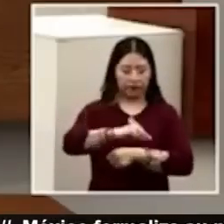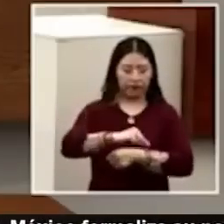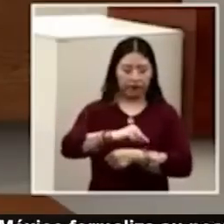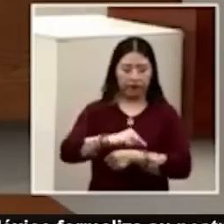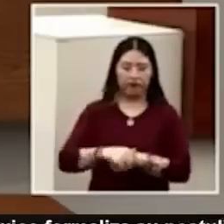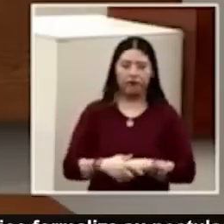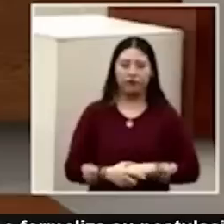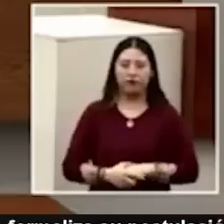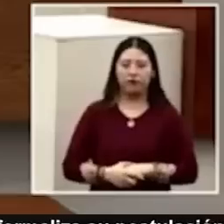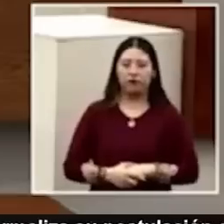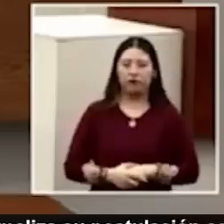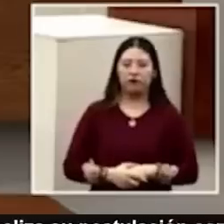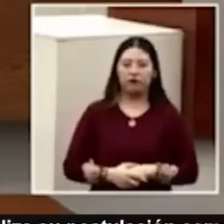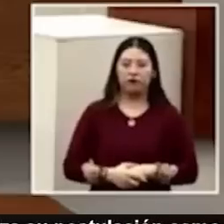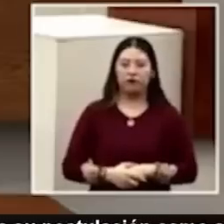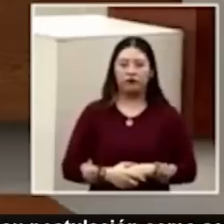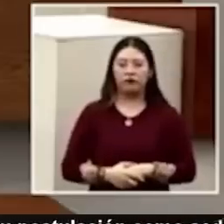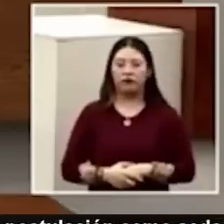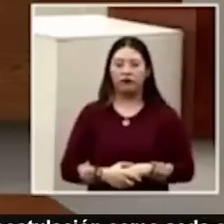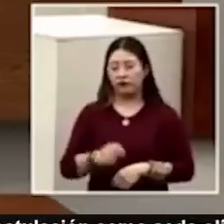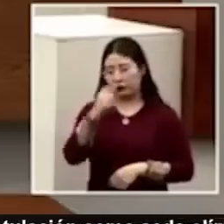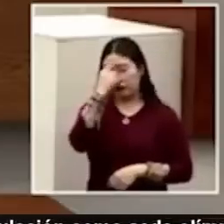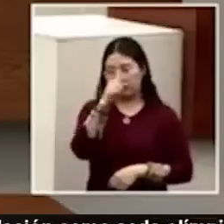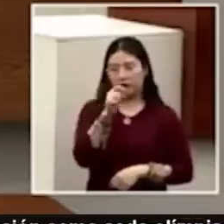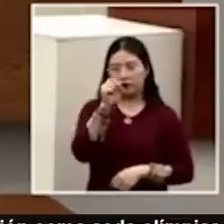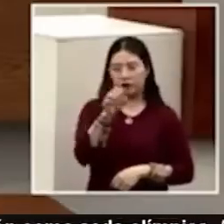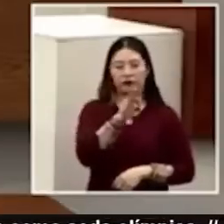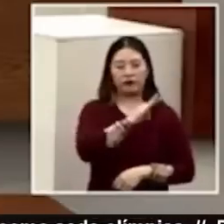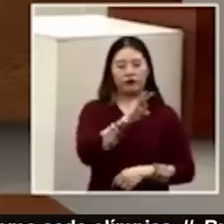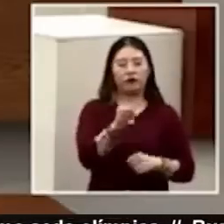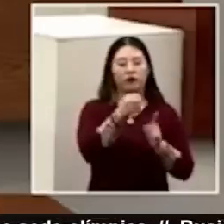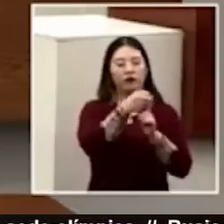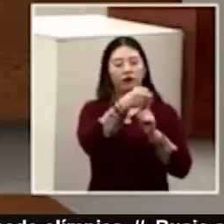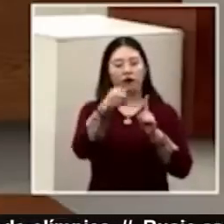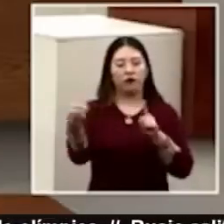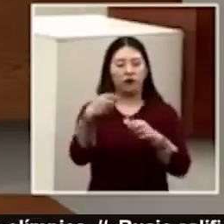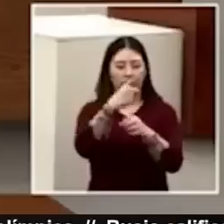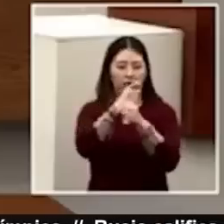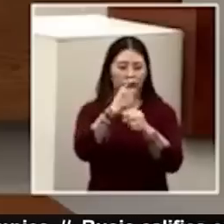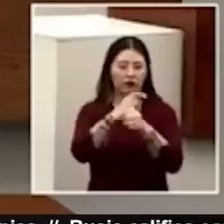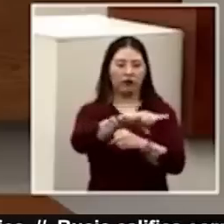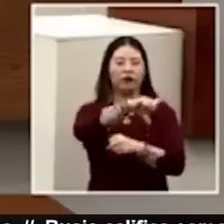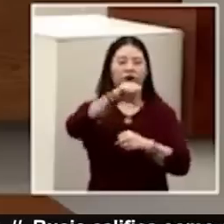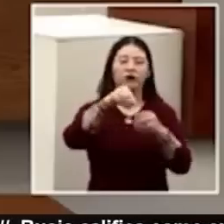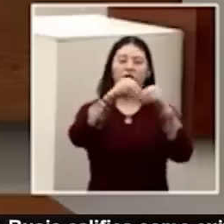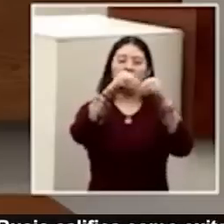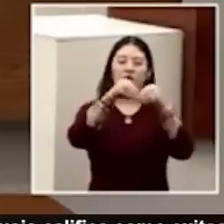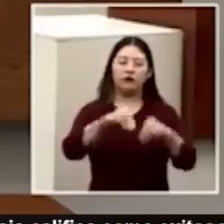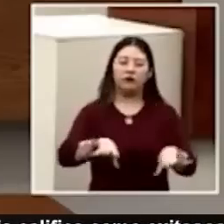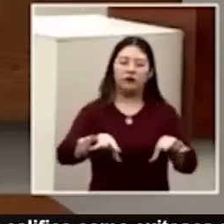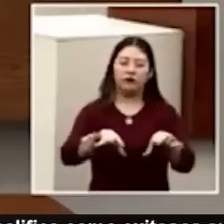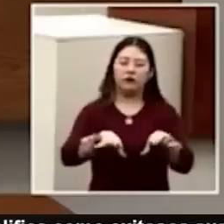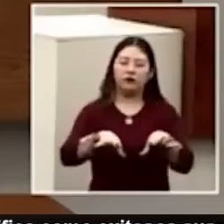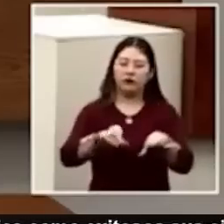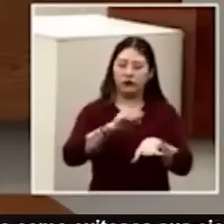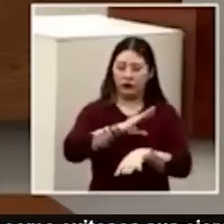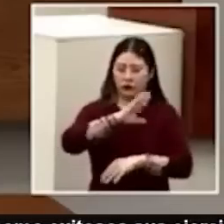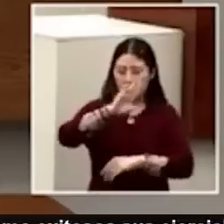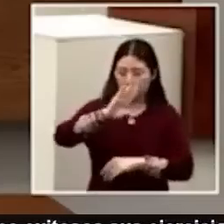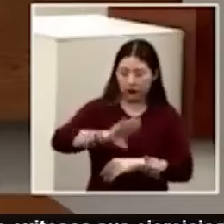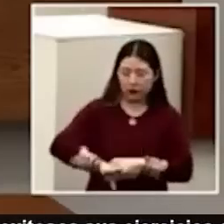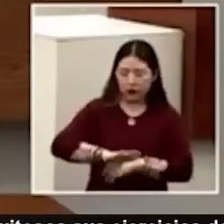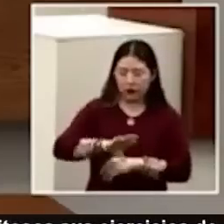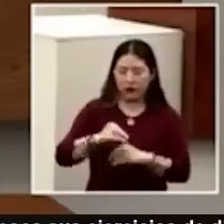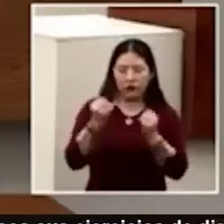fueran entregadas sin ningún miramiento al crimen organizado. Y perdieron la vida por ello, no nada